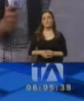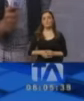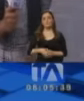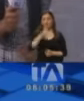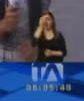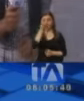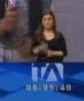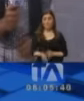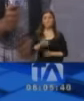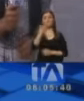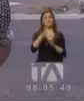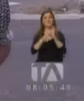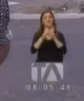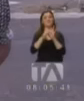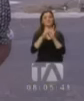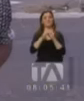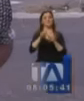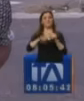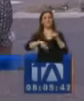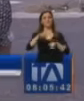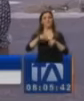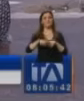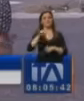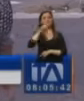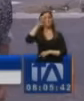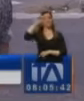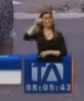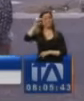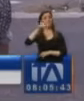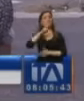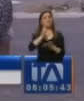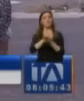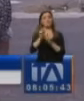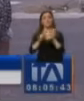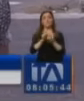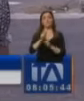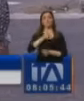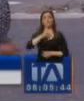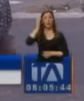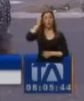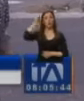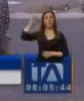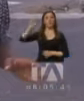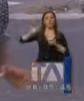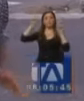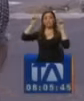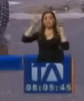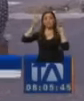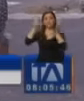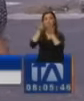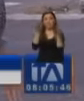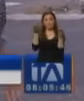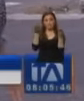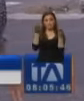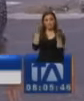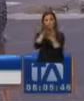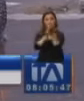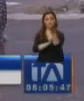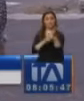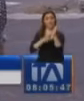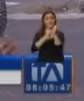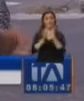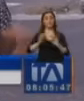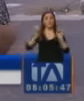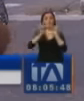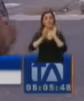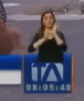Buenos días, compañeros y amigos televidentes. Pues te cuento que sí, aquí la gente tiene su propia posición referente a este proyecto. Cabe recalcar una vez